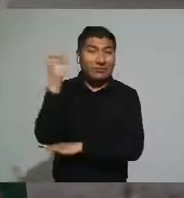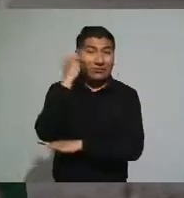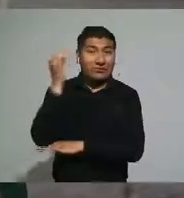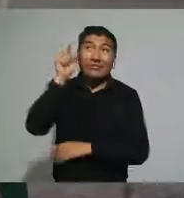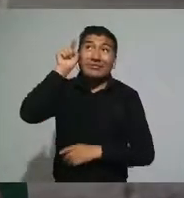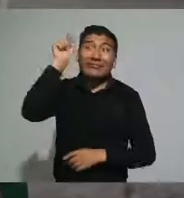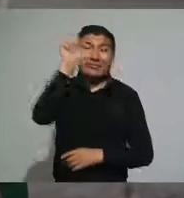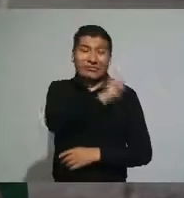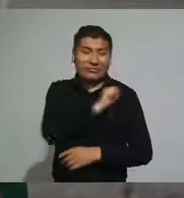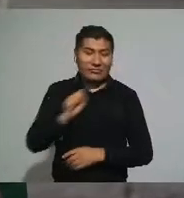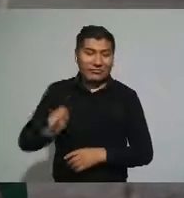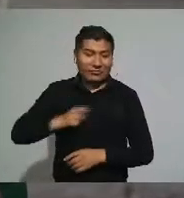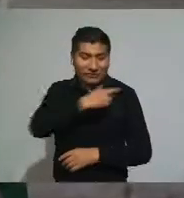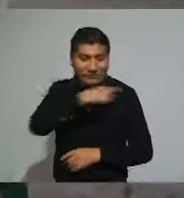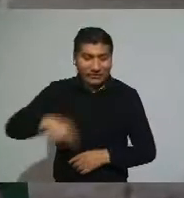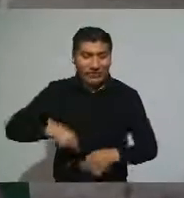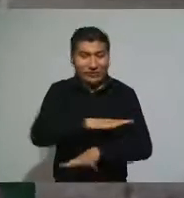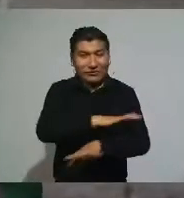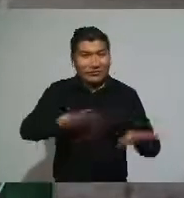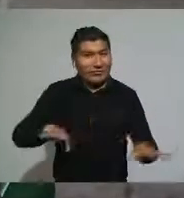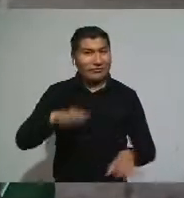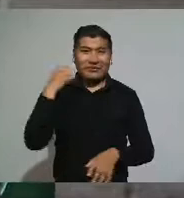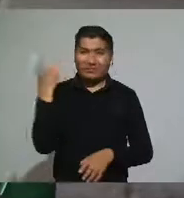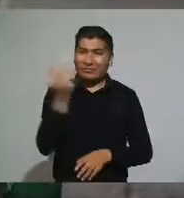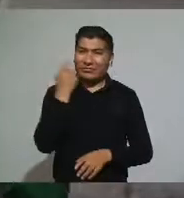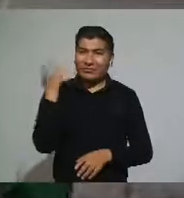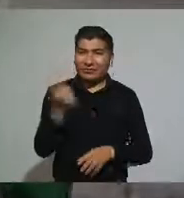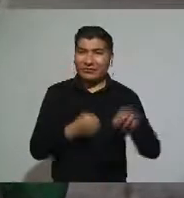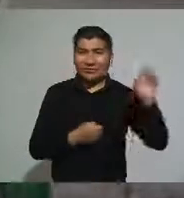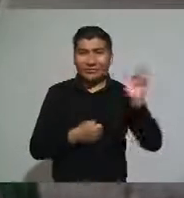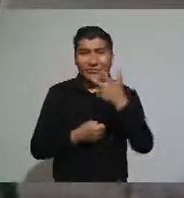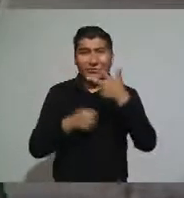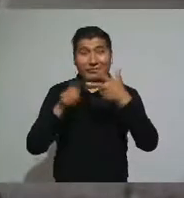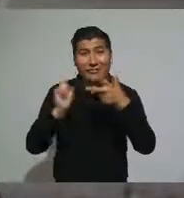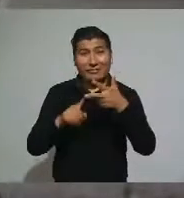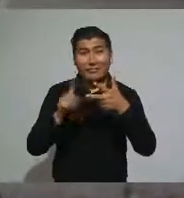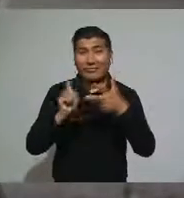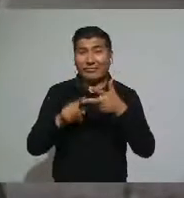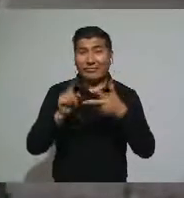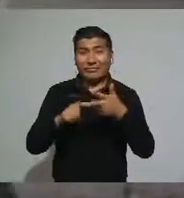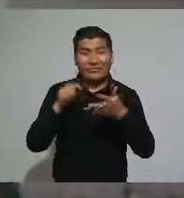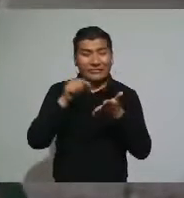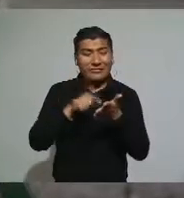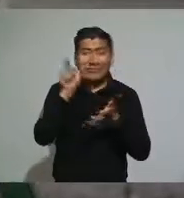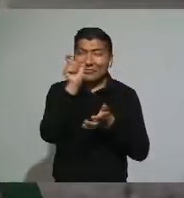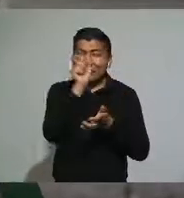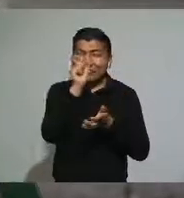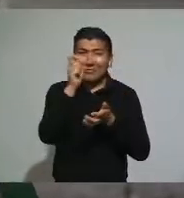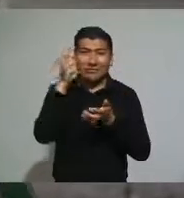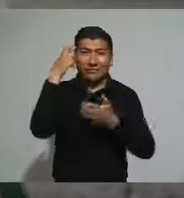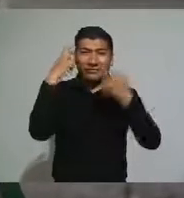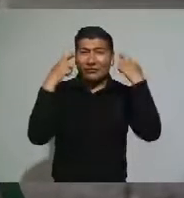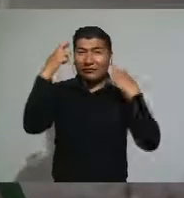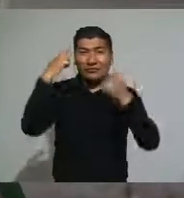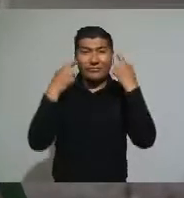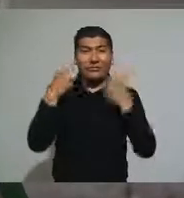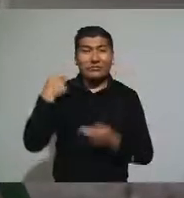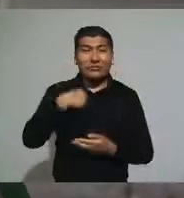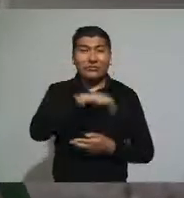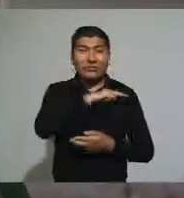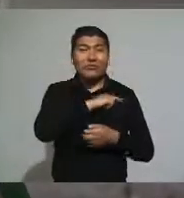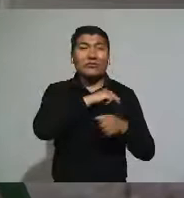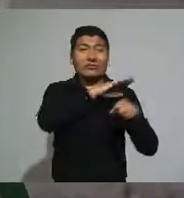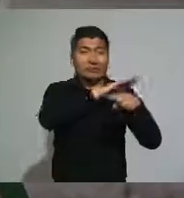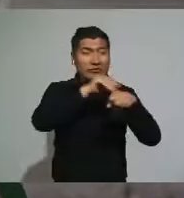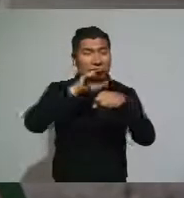Señor reinará para siempre. Tercer punto de esta sencilla reflexión: si hemos